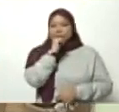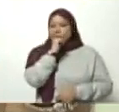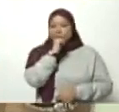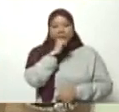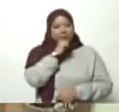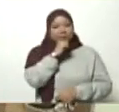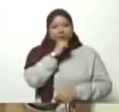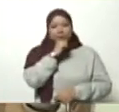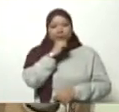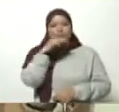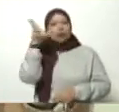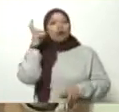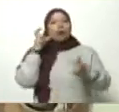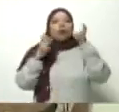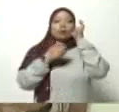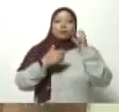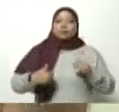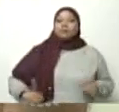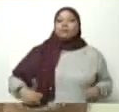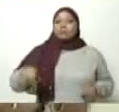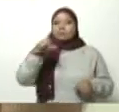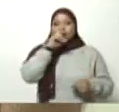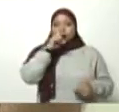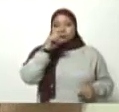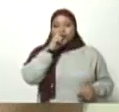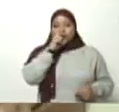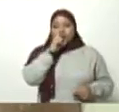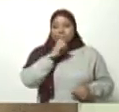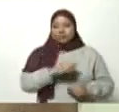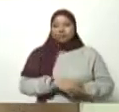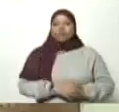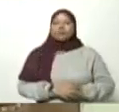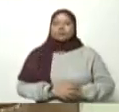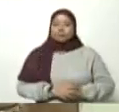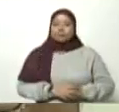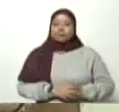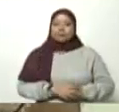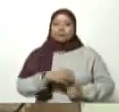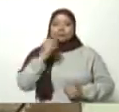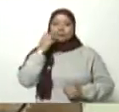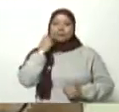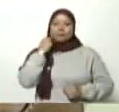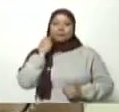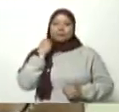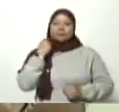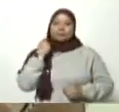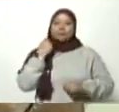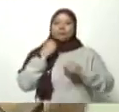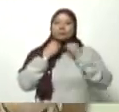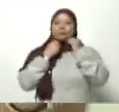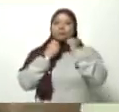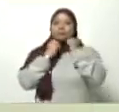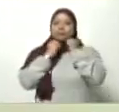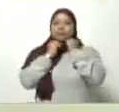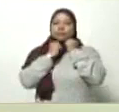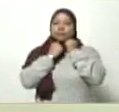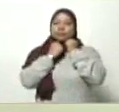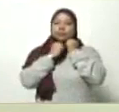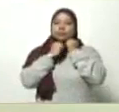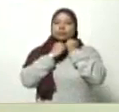y va a tener el derecho de palabra, Nicolás Maduro Moros, sin duda. Con el tema de la Corte